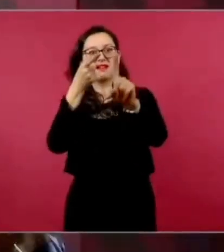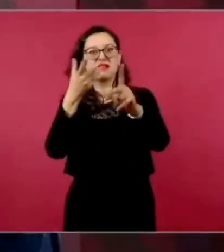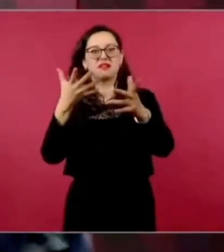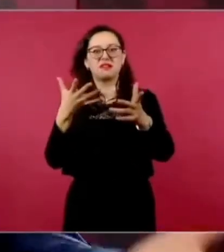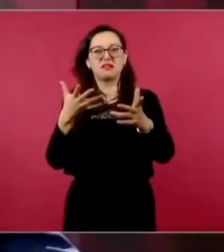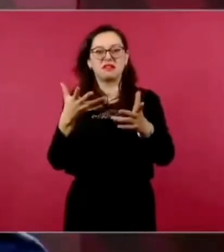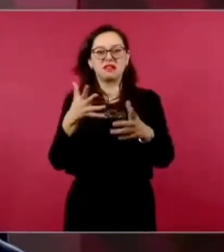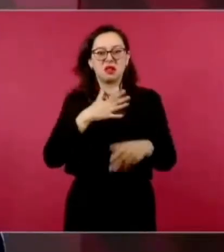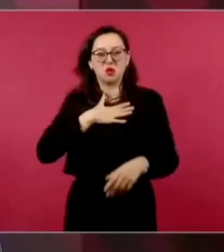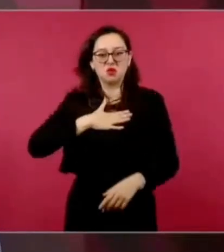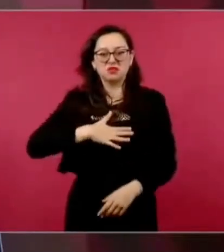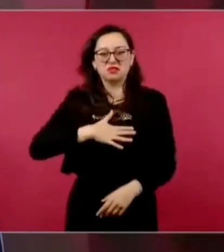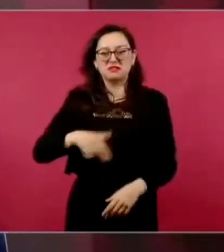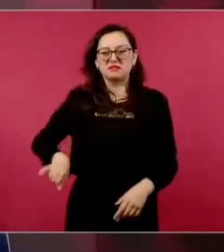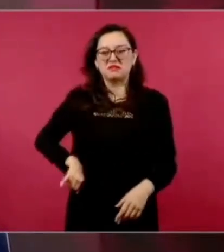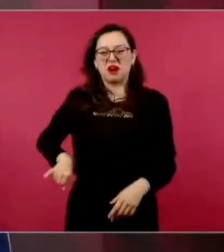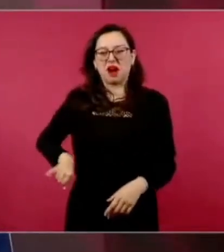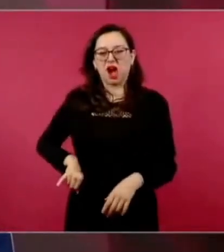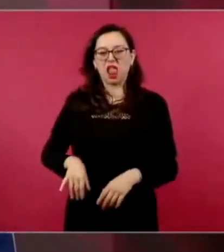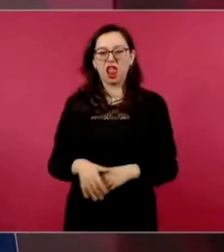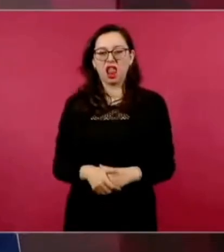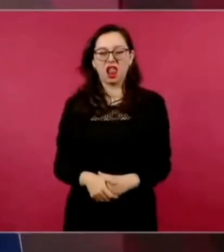por impartir justicia.